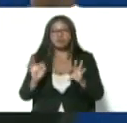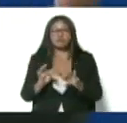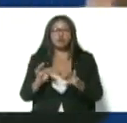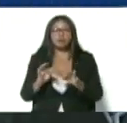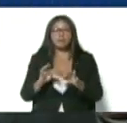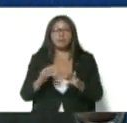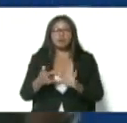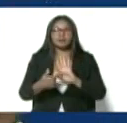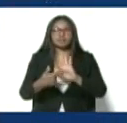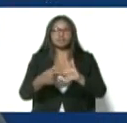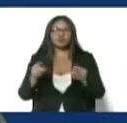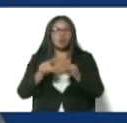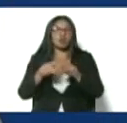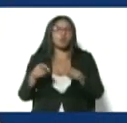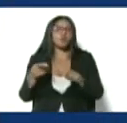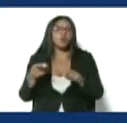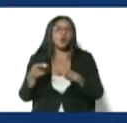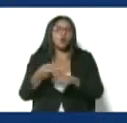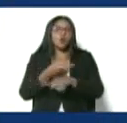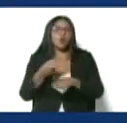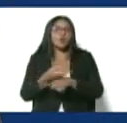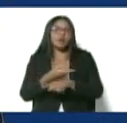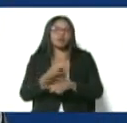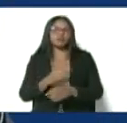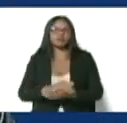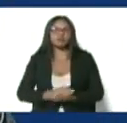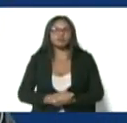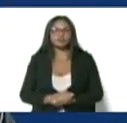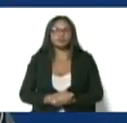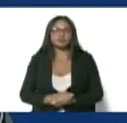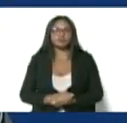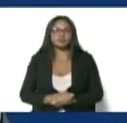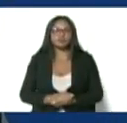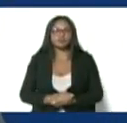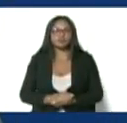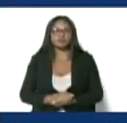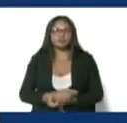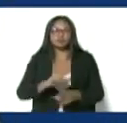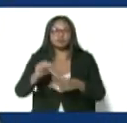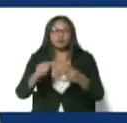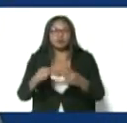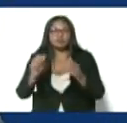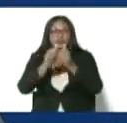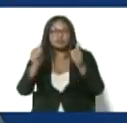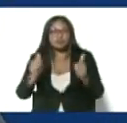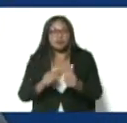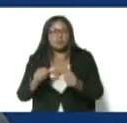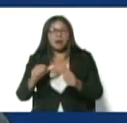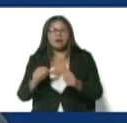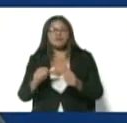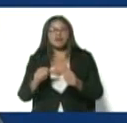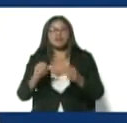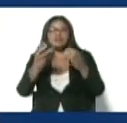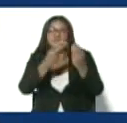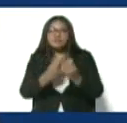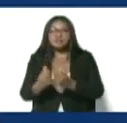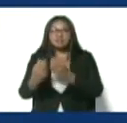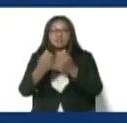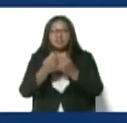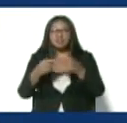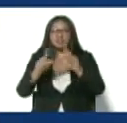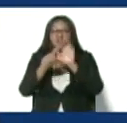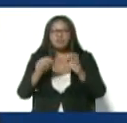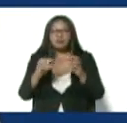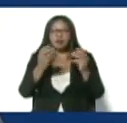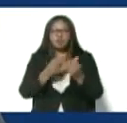presentarlo como gobierno forajido y luego el sistema financiero mundial el sistema